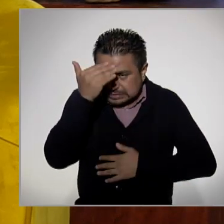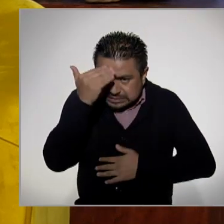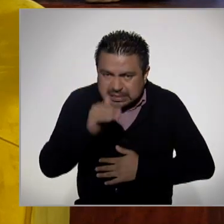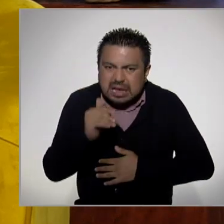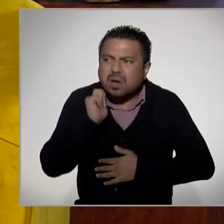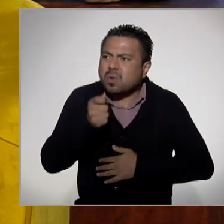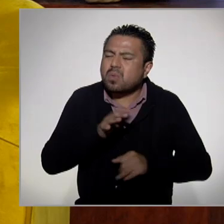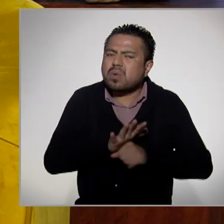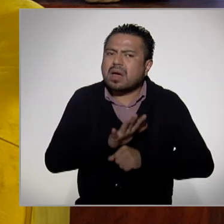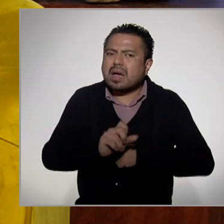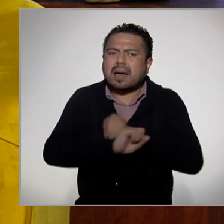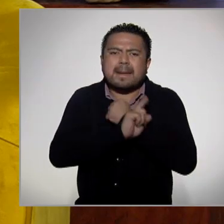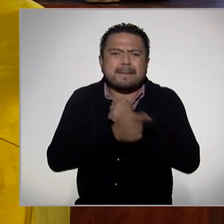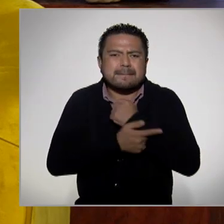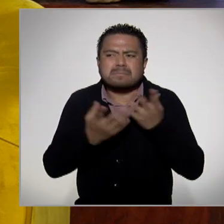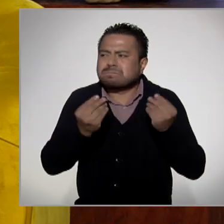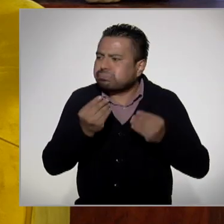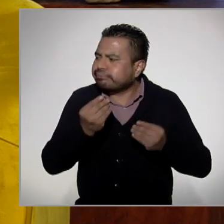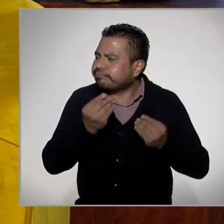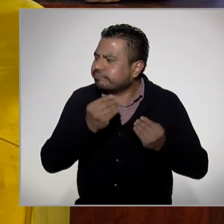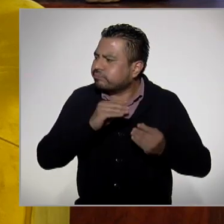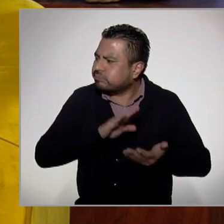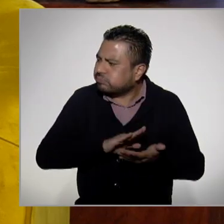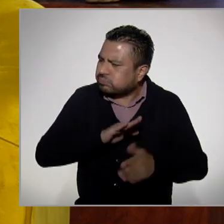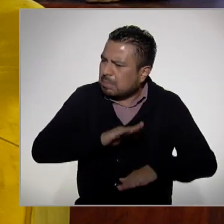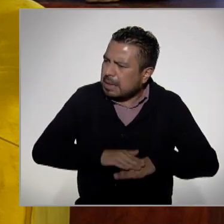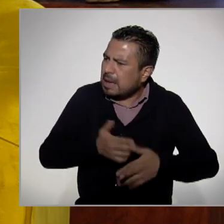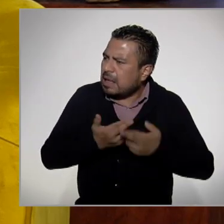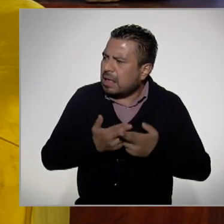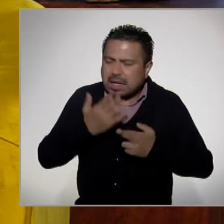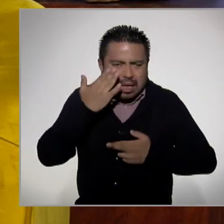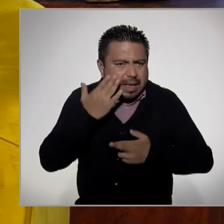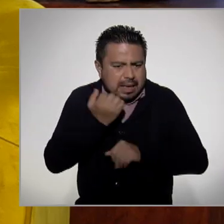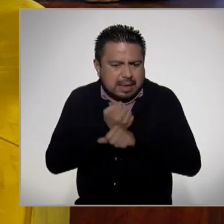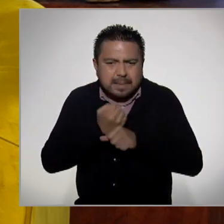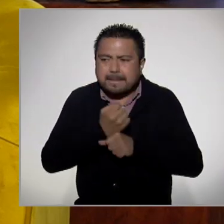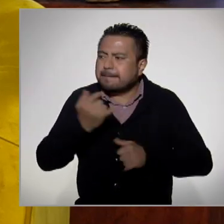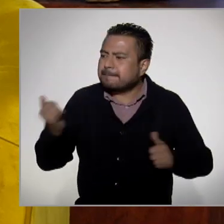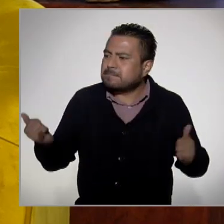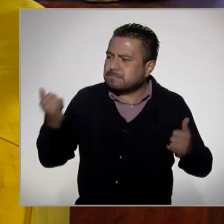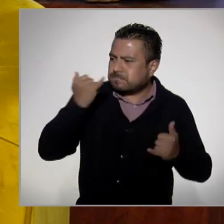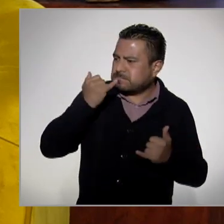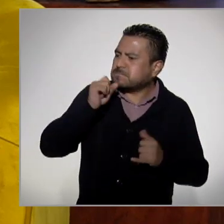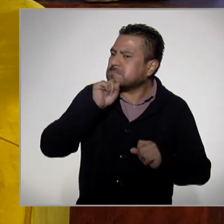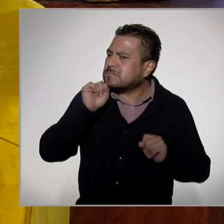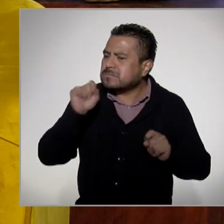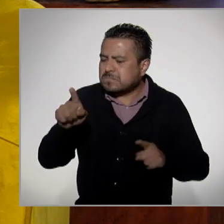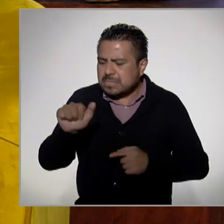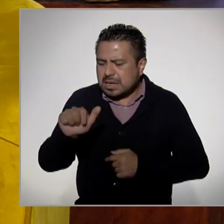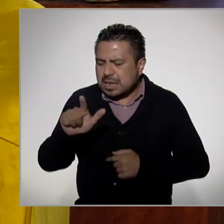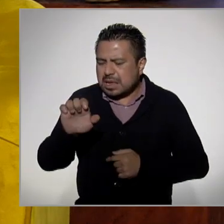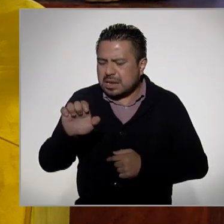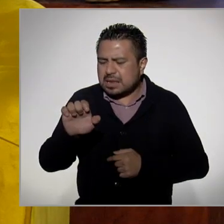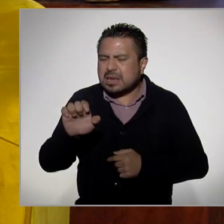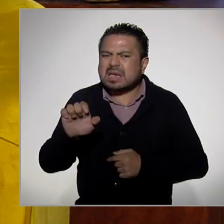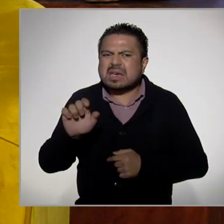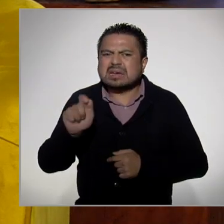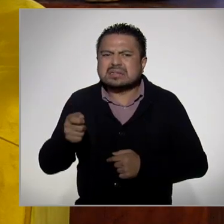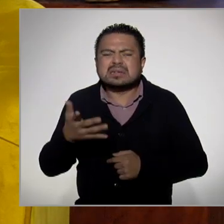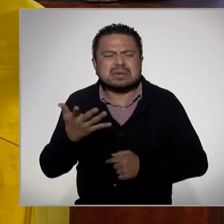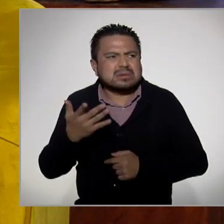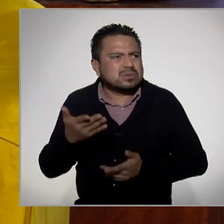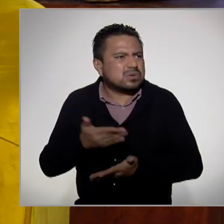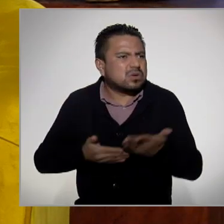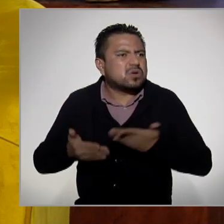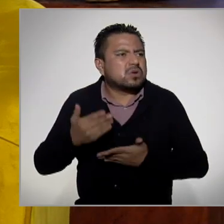los embarazos múltiples producen anemia y nos llamó alejandra para